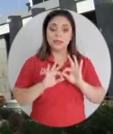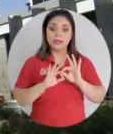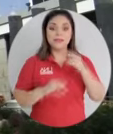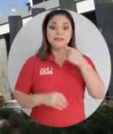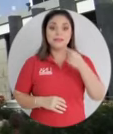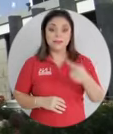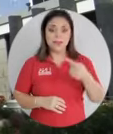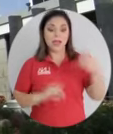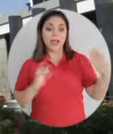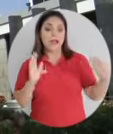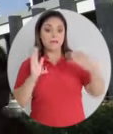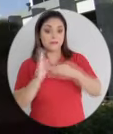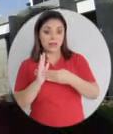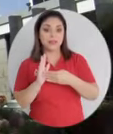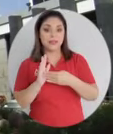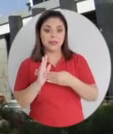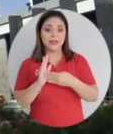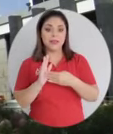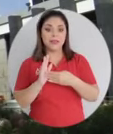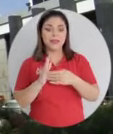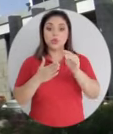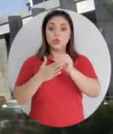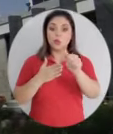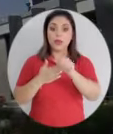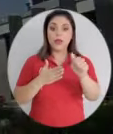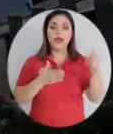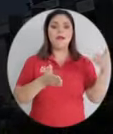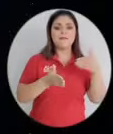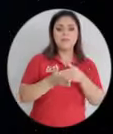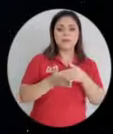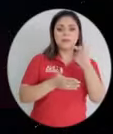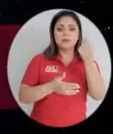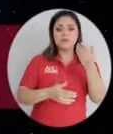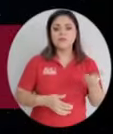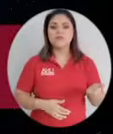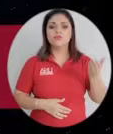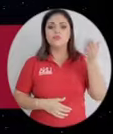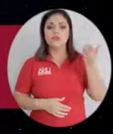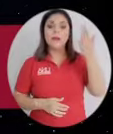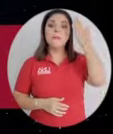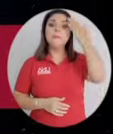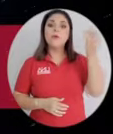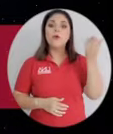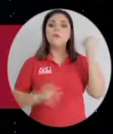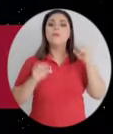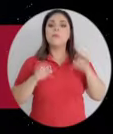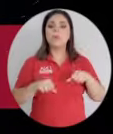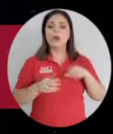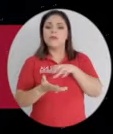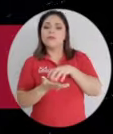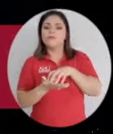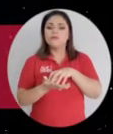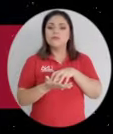es relevante y que afecta tanto a la inflación, los tipos de cambio, porque puede generar alguna incertidumbre en el entorno y en el entorno macroeconómico,